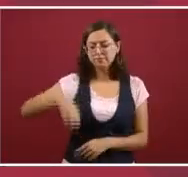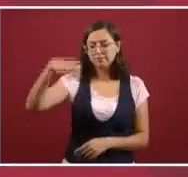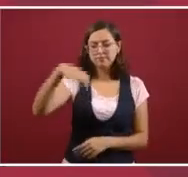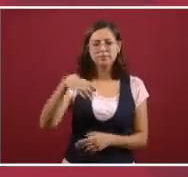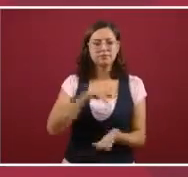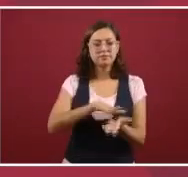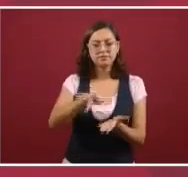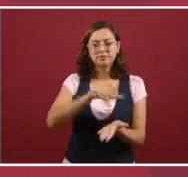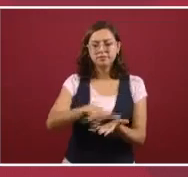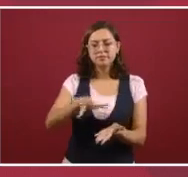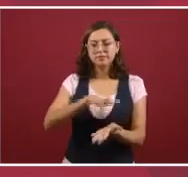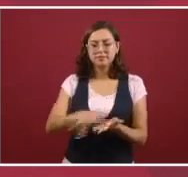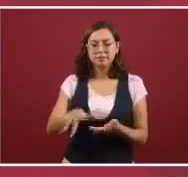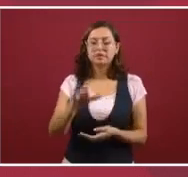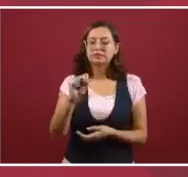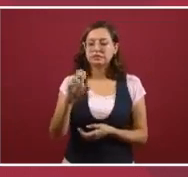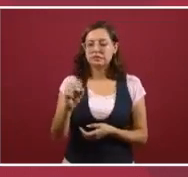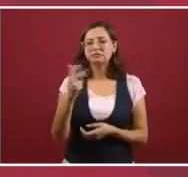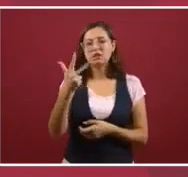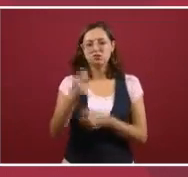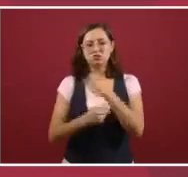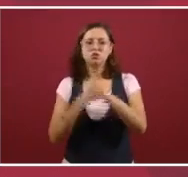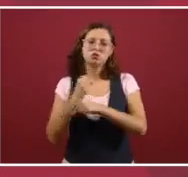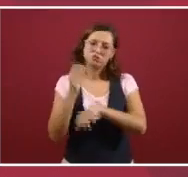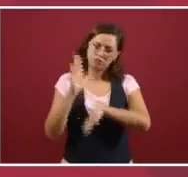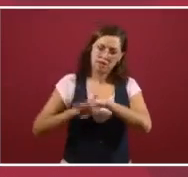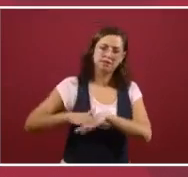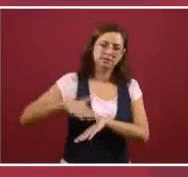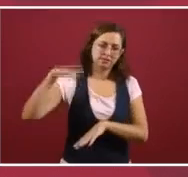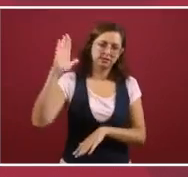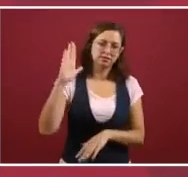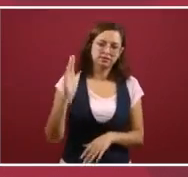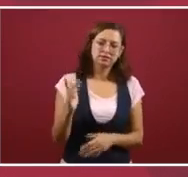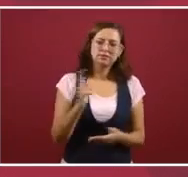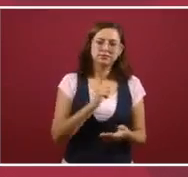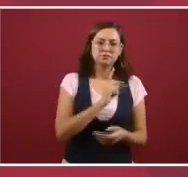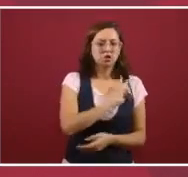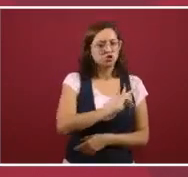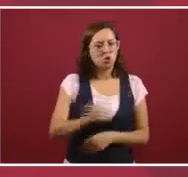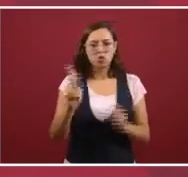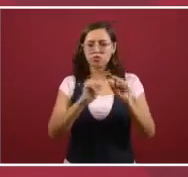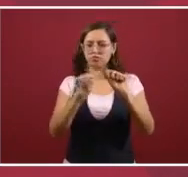efecto, de 68 años en adelante, para toda la población,